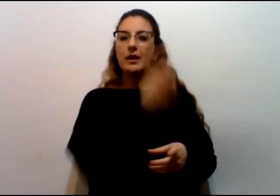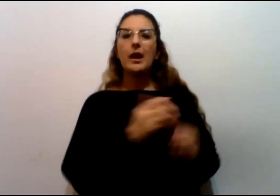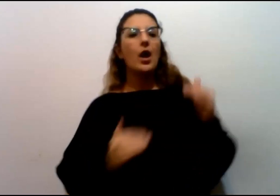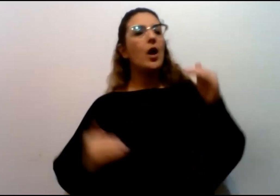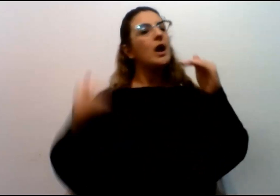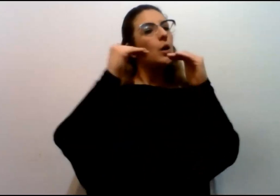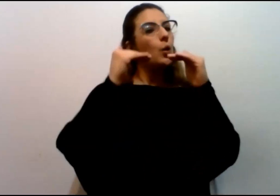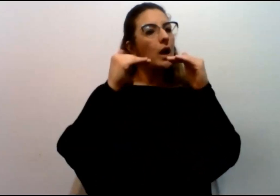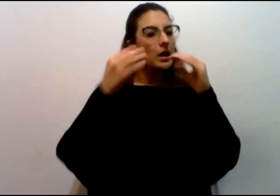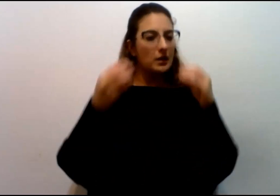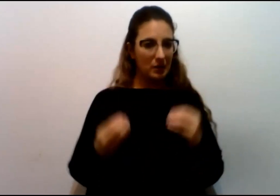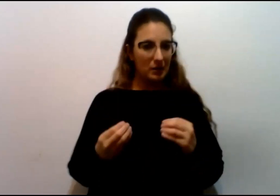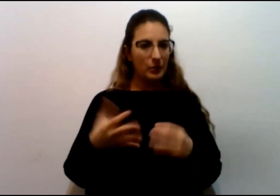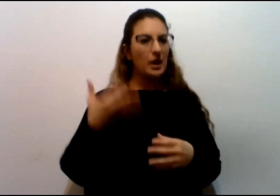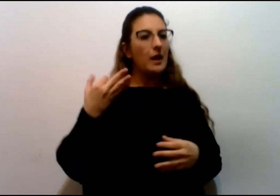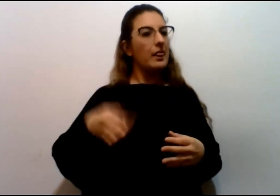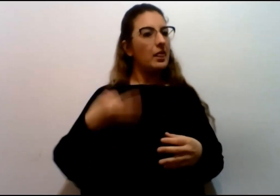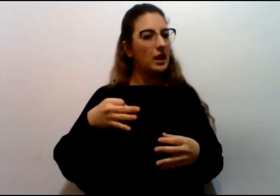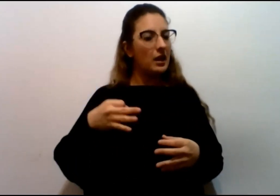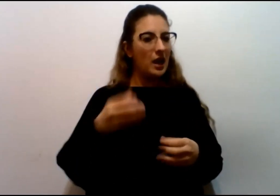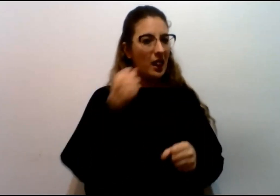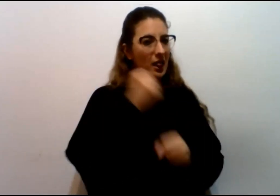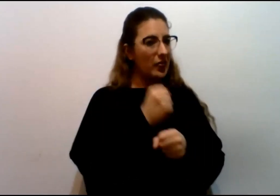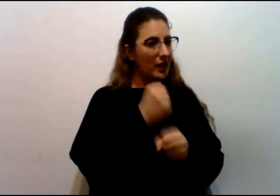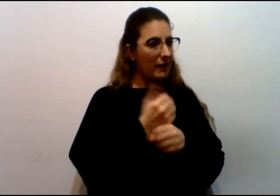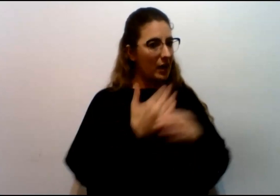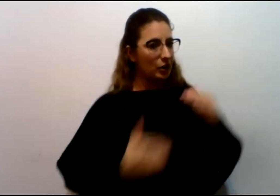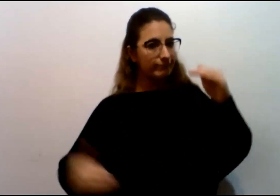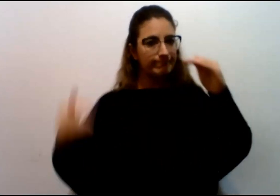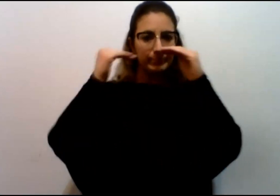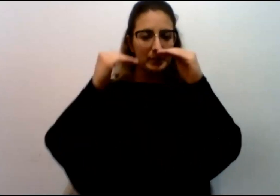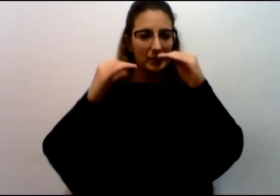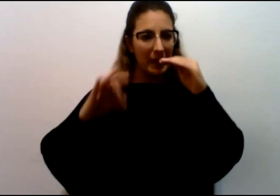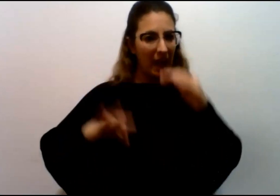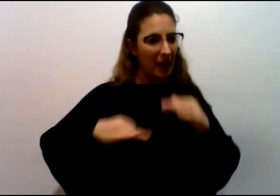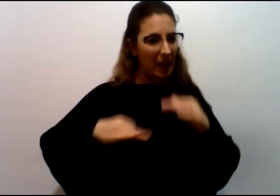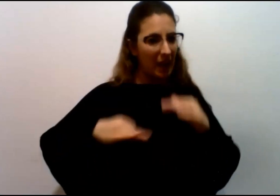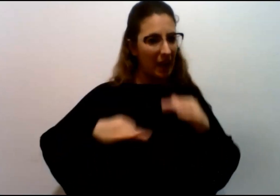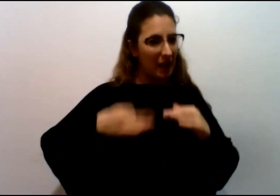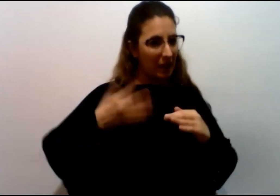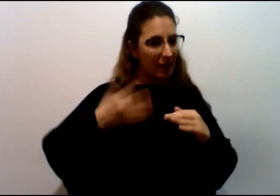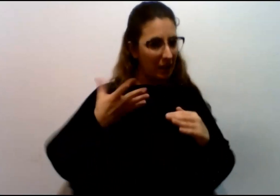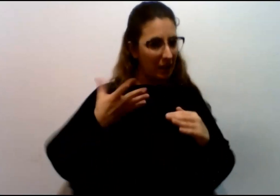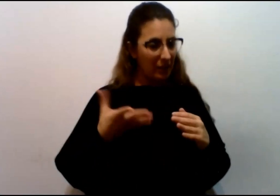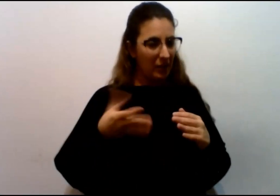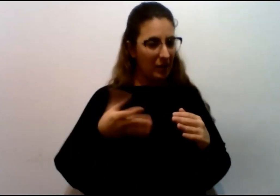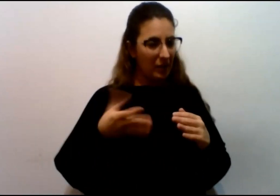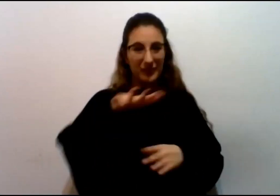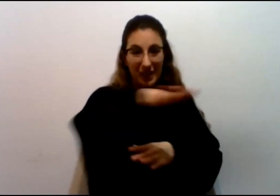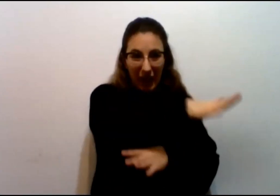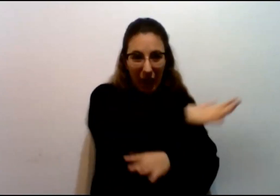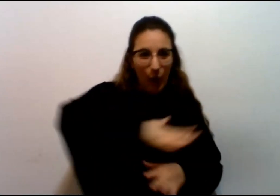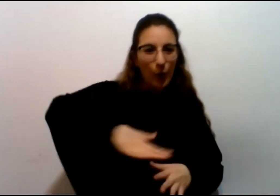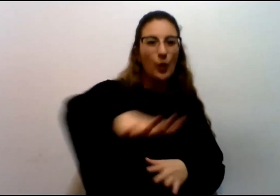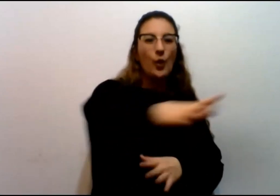Dignifica Es eso ¿No? Tener el mismo Estatus Adaptar El entorno Para esa persona Con discapacidad